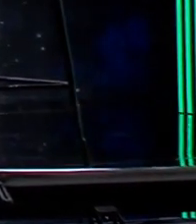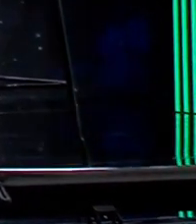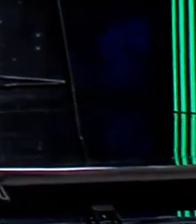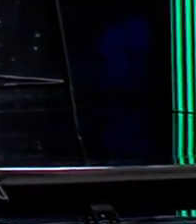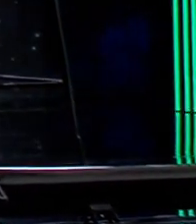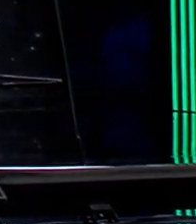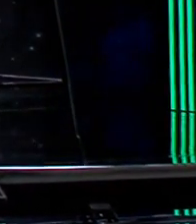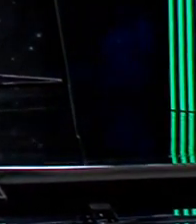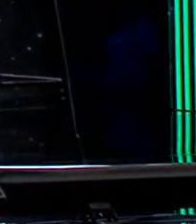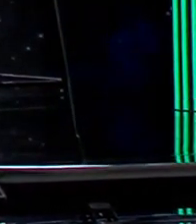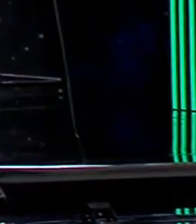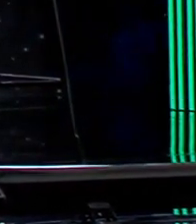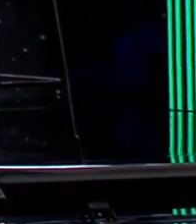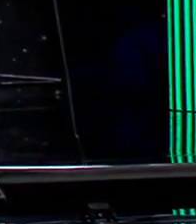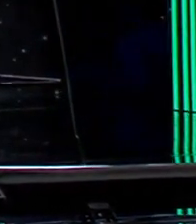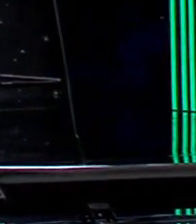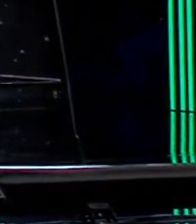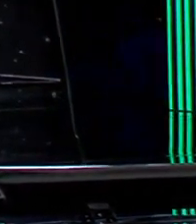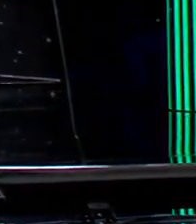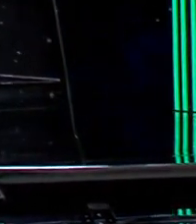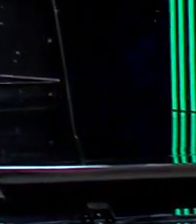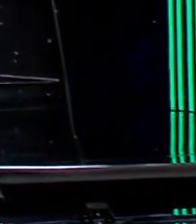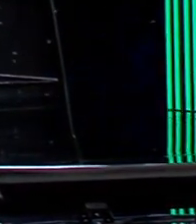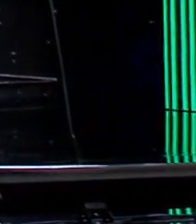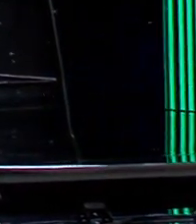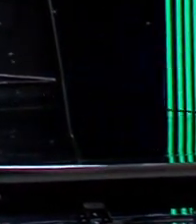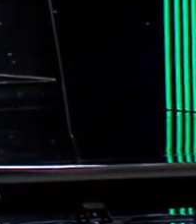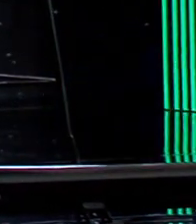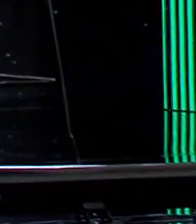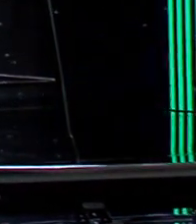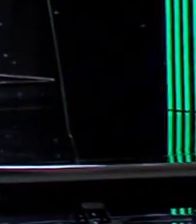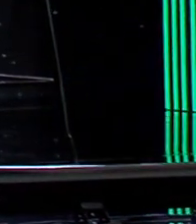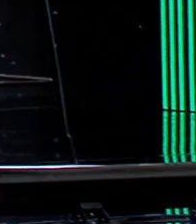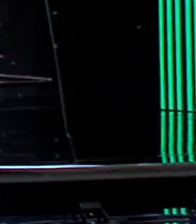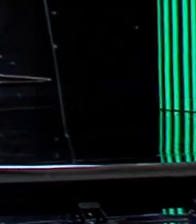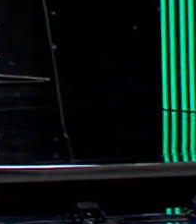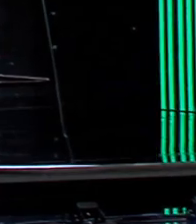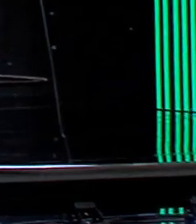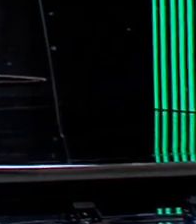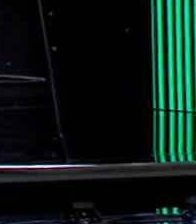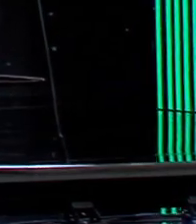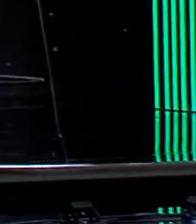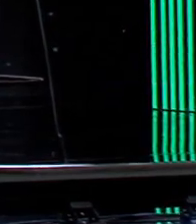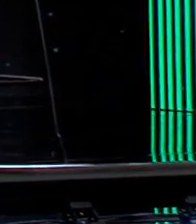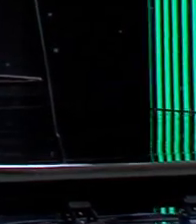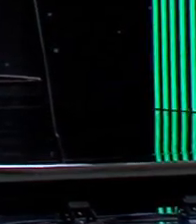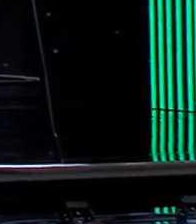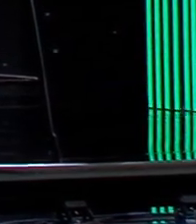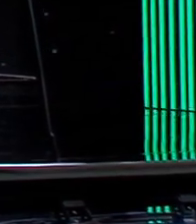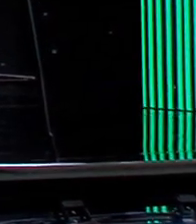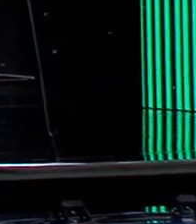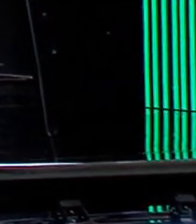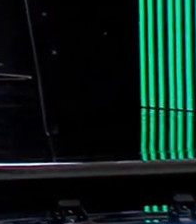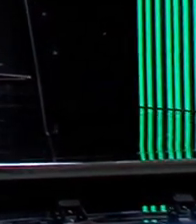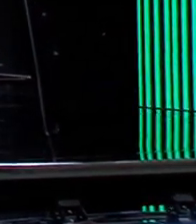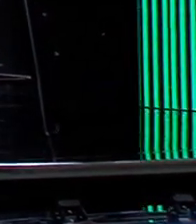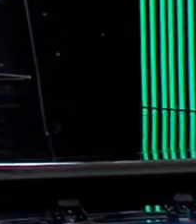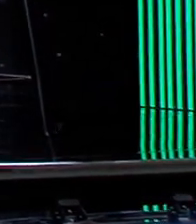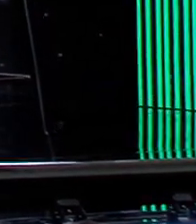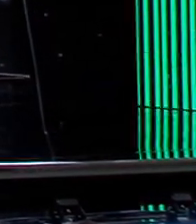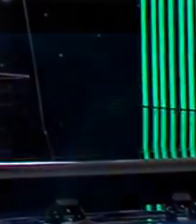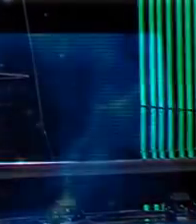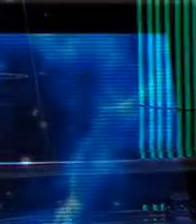perdón antes buenas tardes a todos muchas gracias por